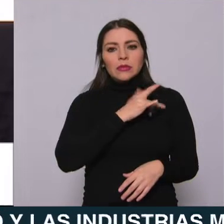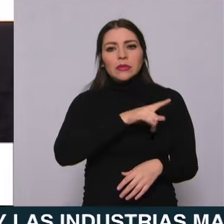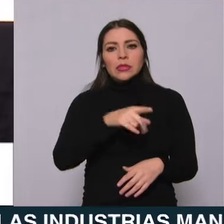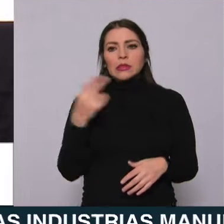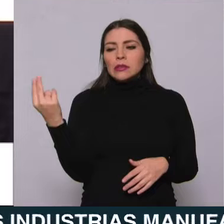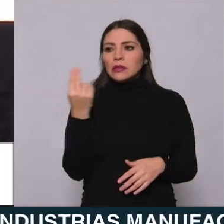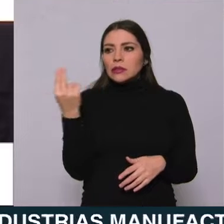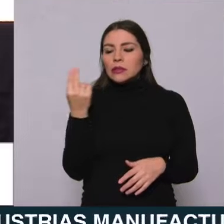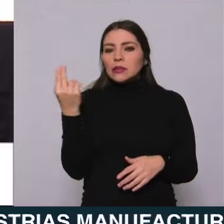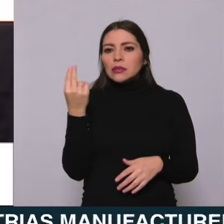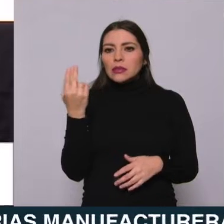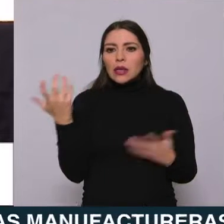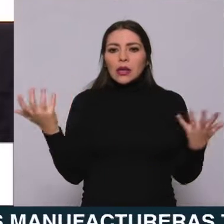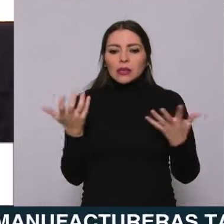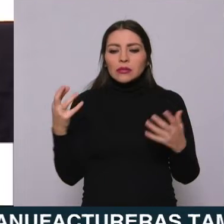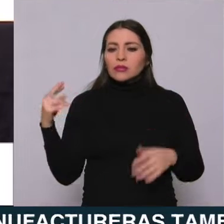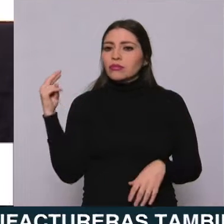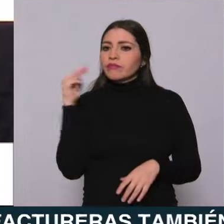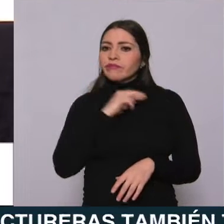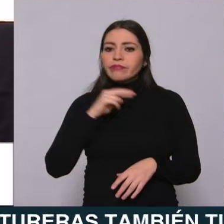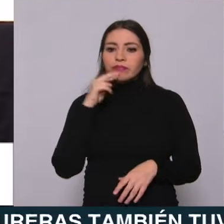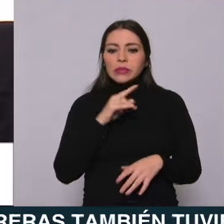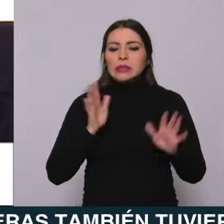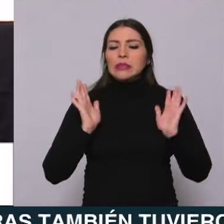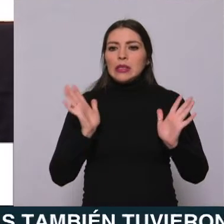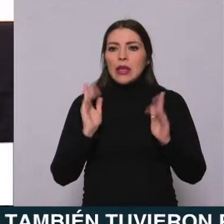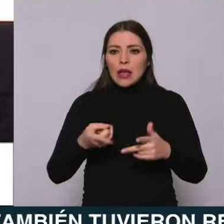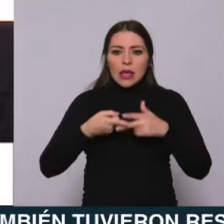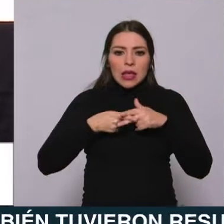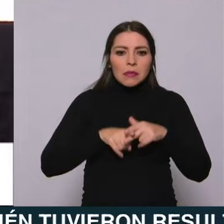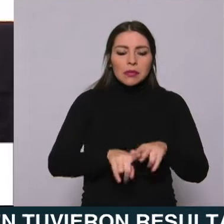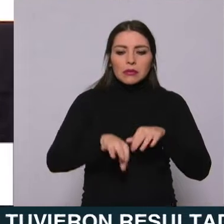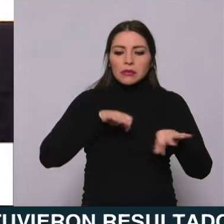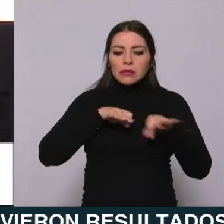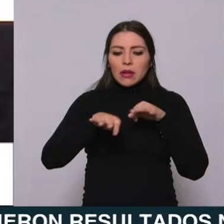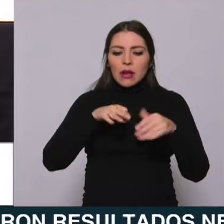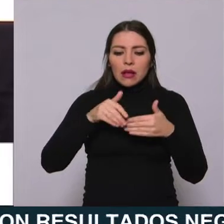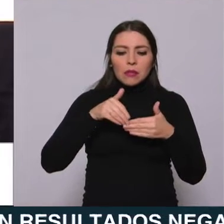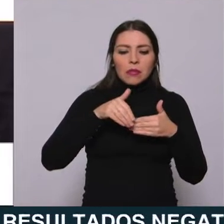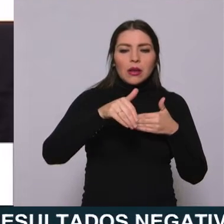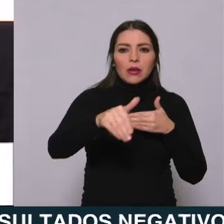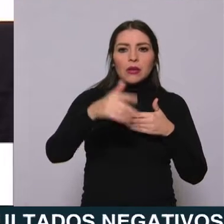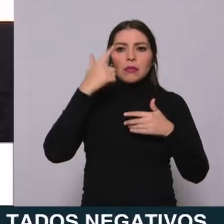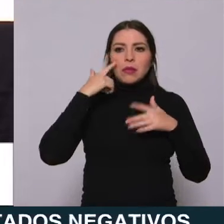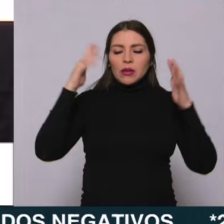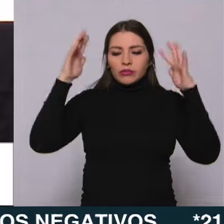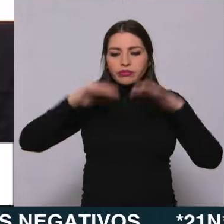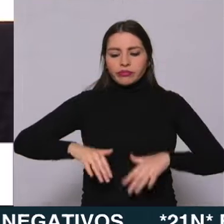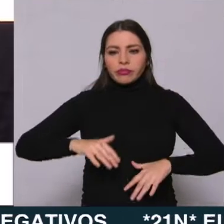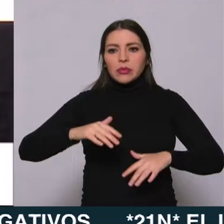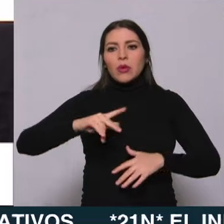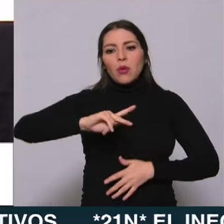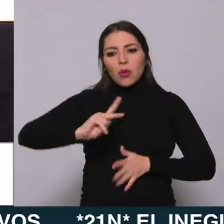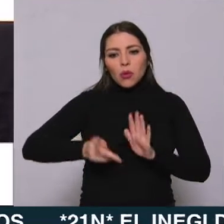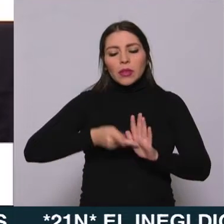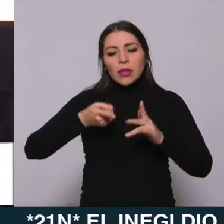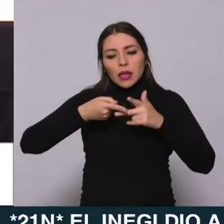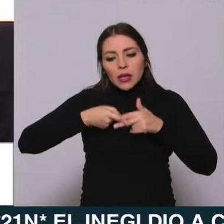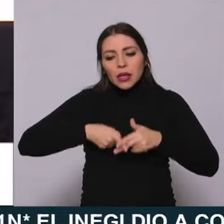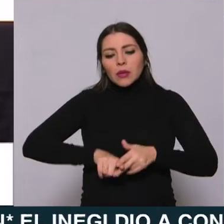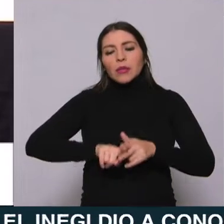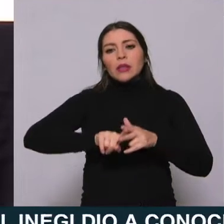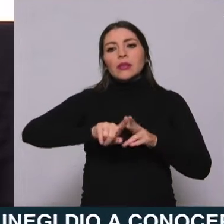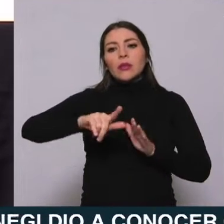los trabajos de mitigación de manera inmediata y un programa de reconstrucción